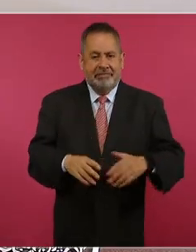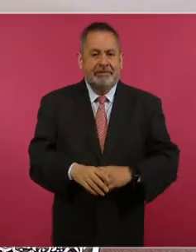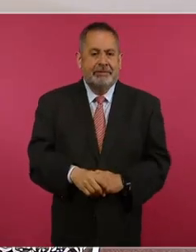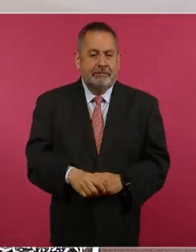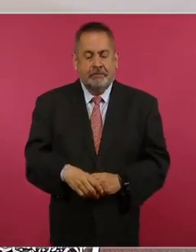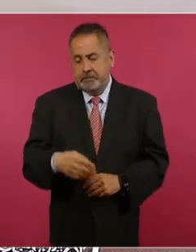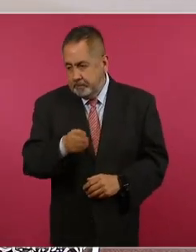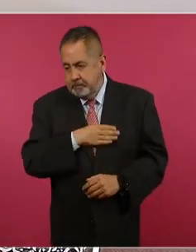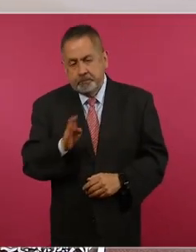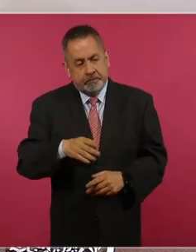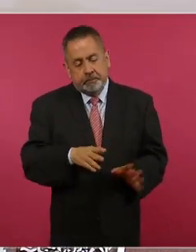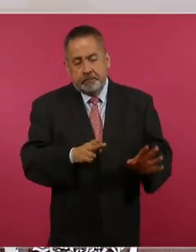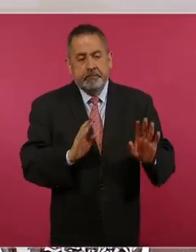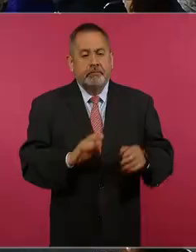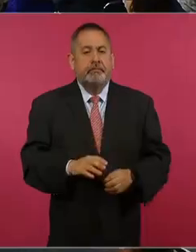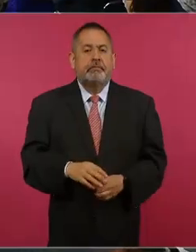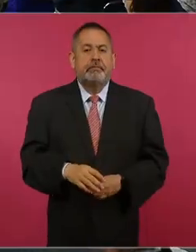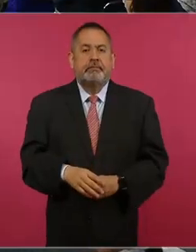qué bueno, ¿no? Porque